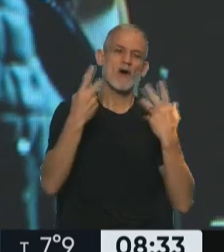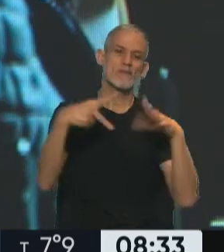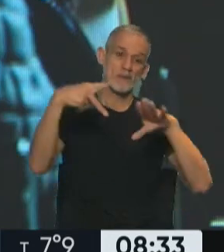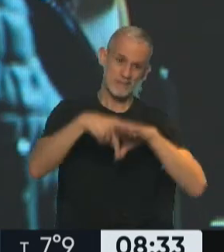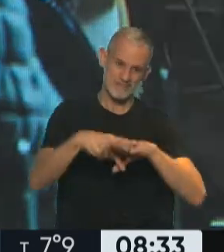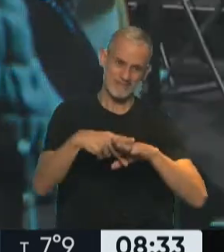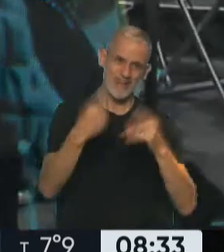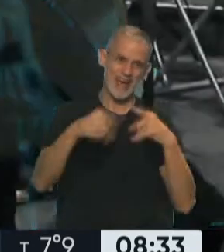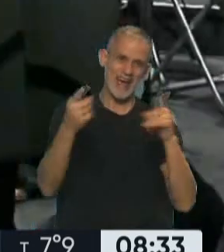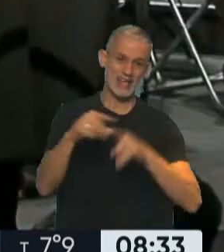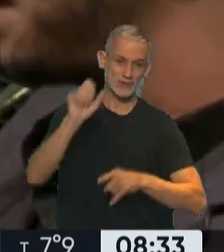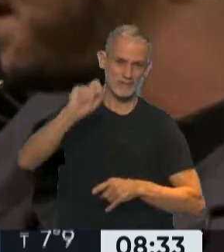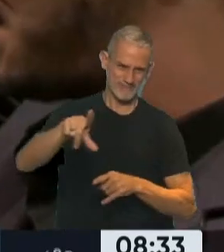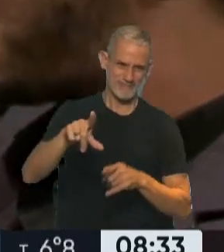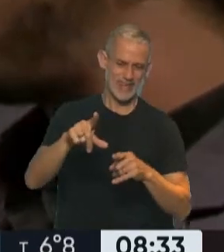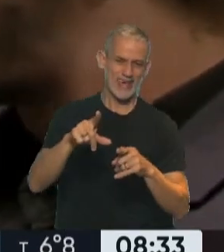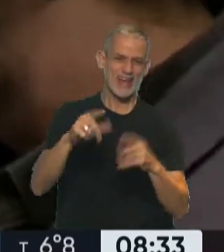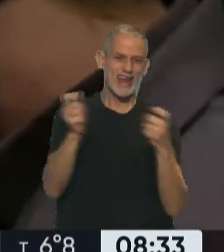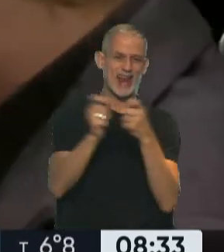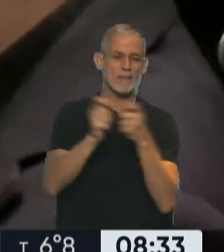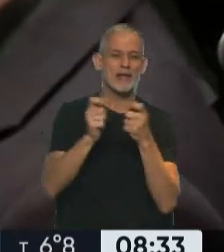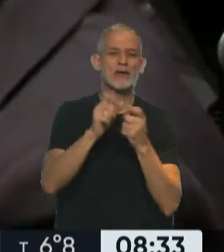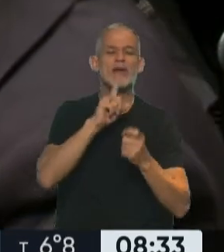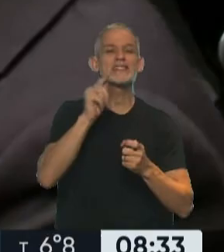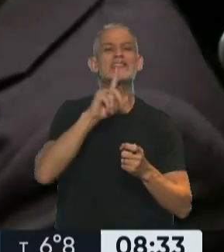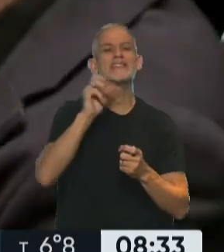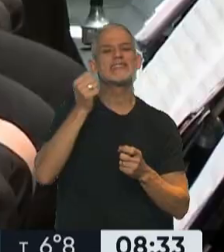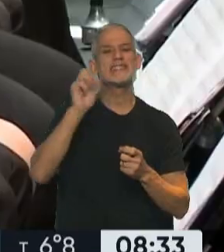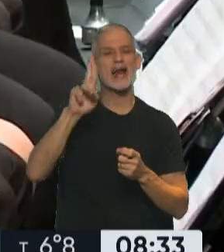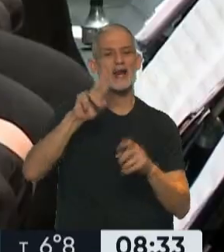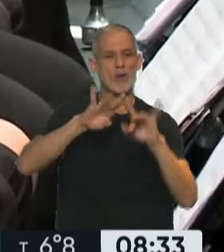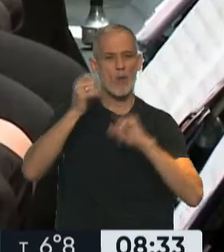corte, escuchando a John Williams y precisamente tema de la banda de sonido de Star Wars.